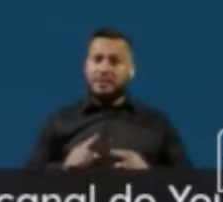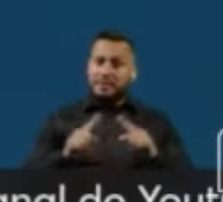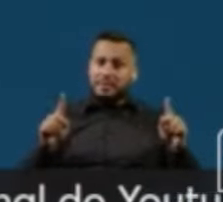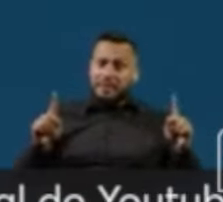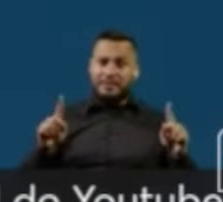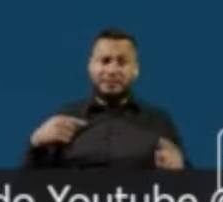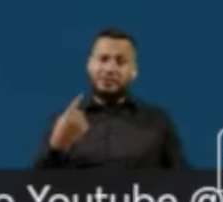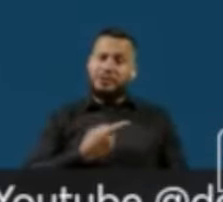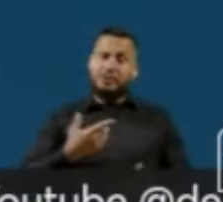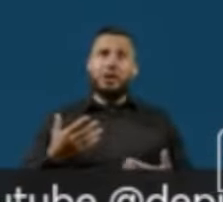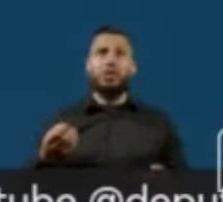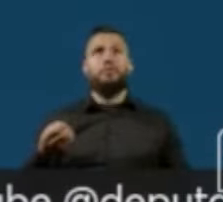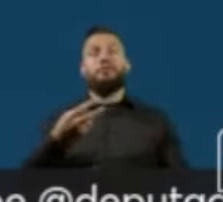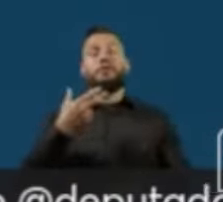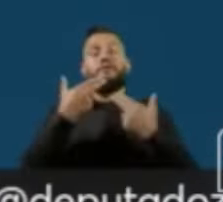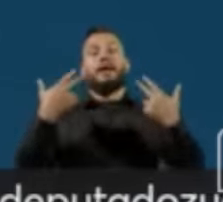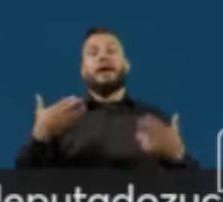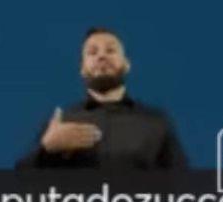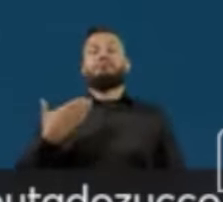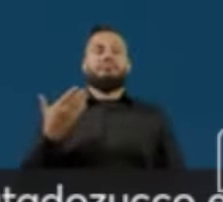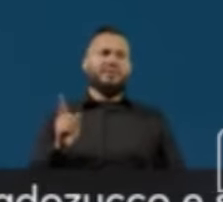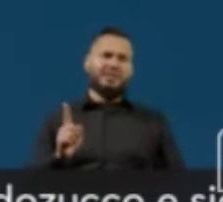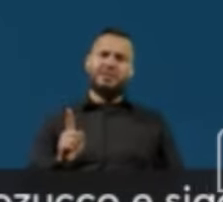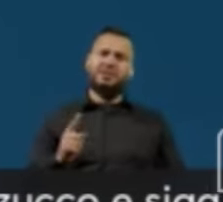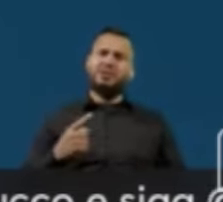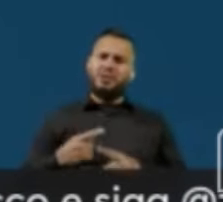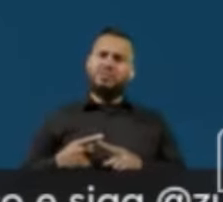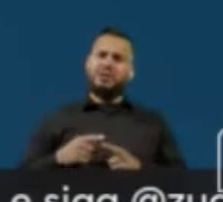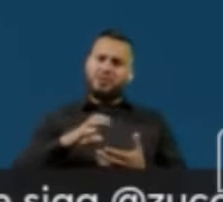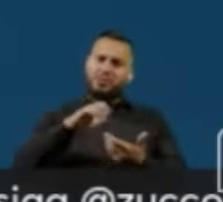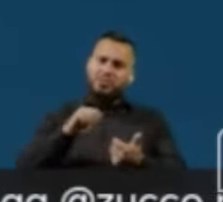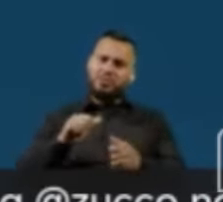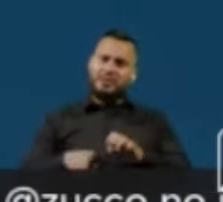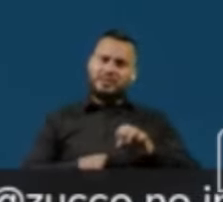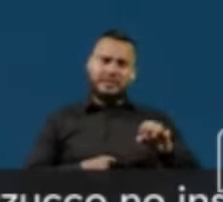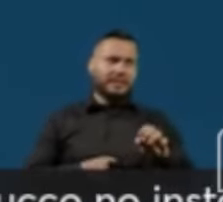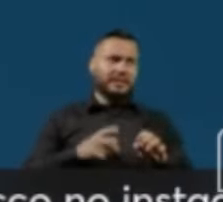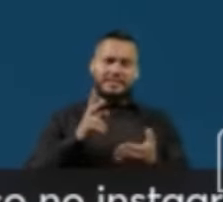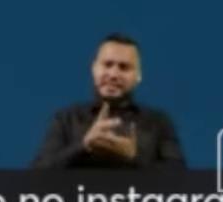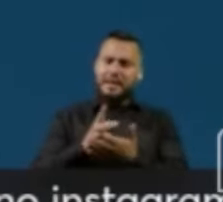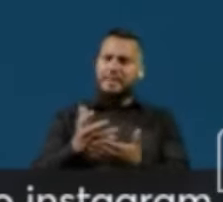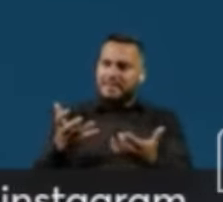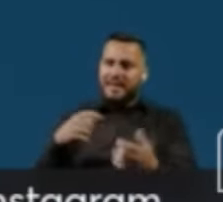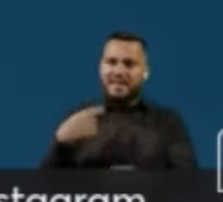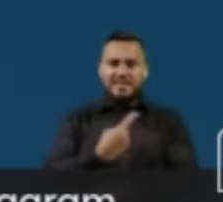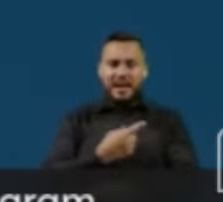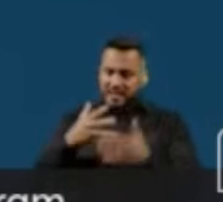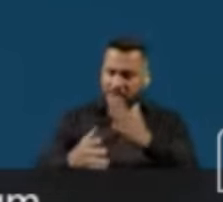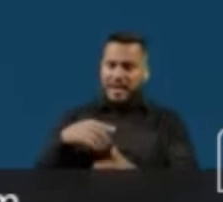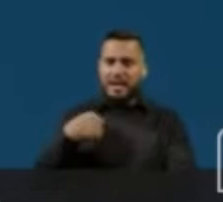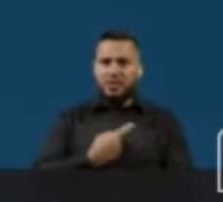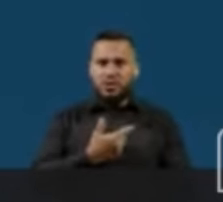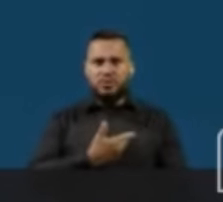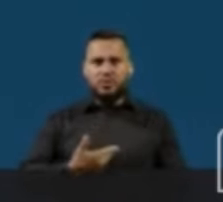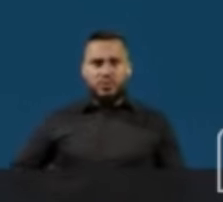solo prefieren que nosotros fracasemos, no solo les conviene electoralmente que fracasemos, sino que lo necesitan en un nivel